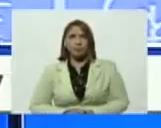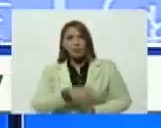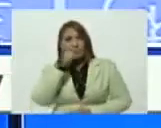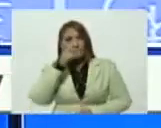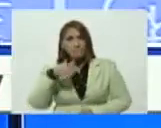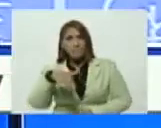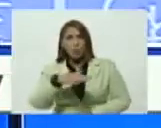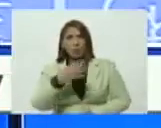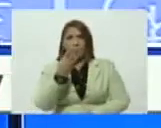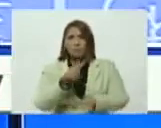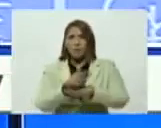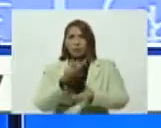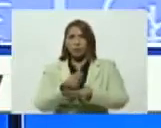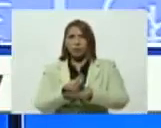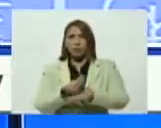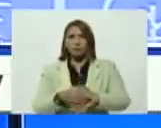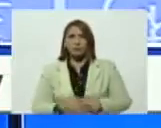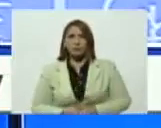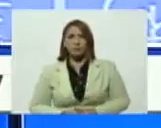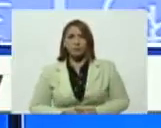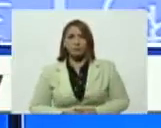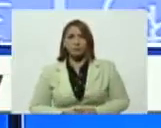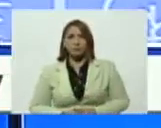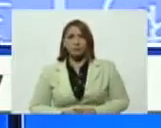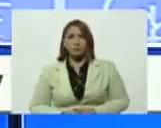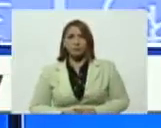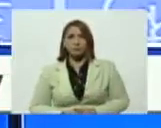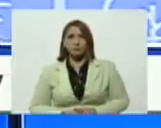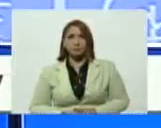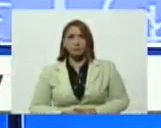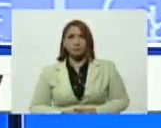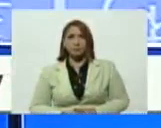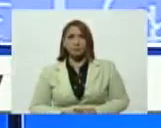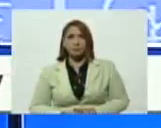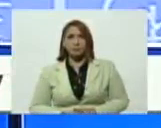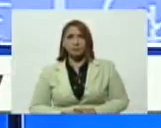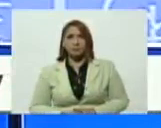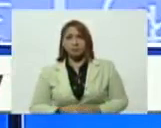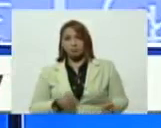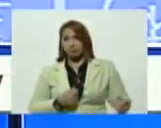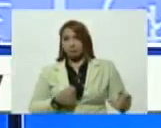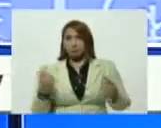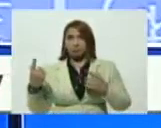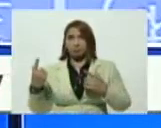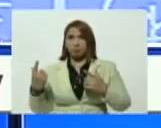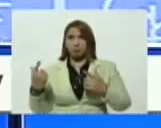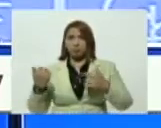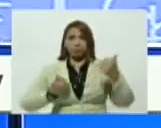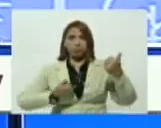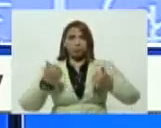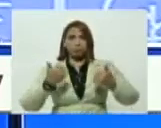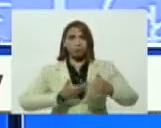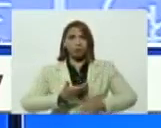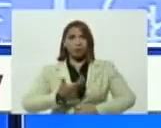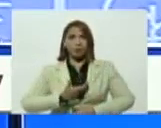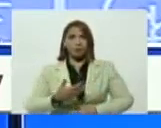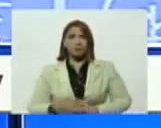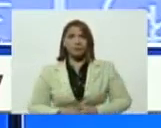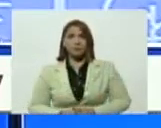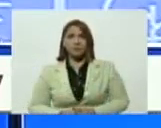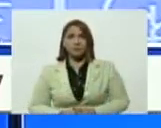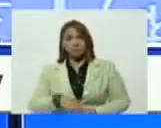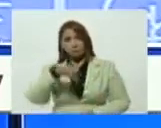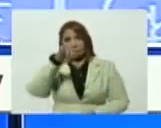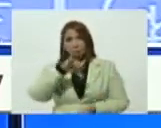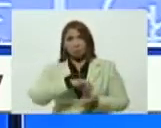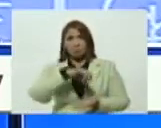de Maturín. Otra joven que va como candidata alcalde en la